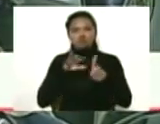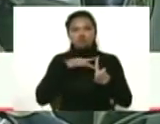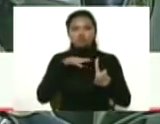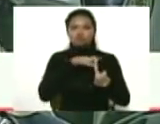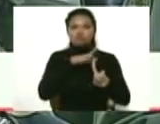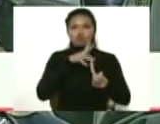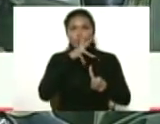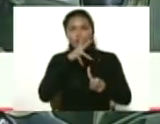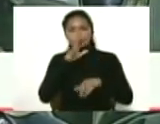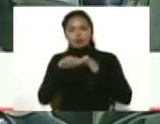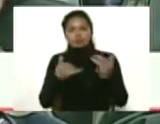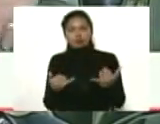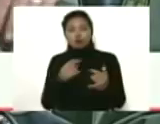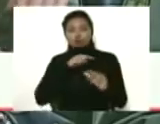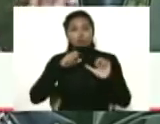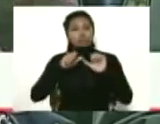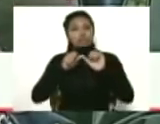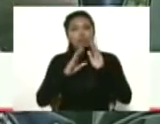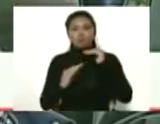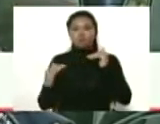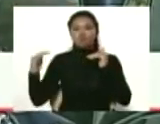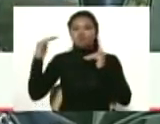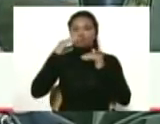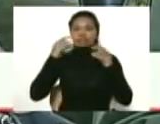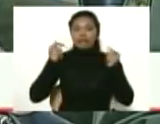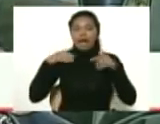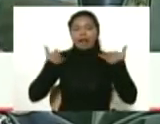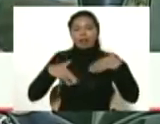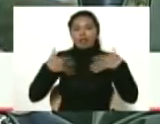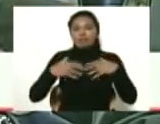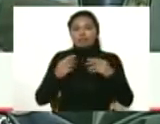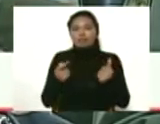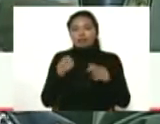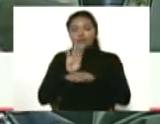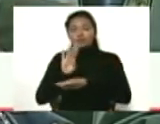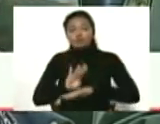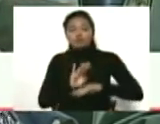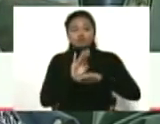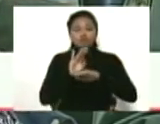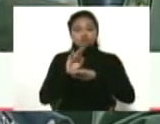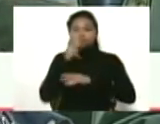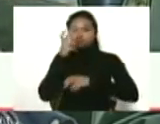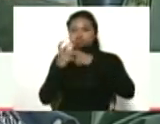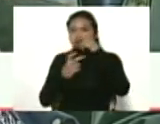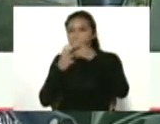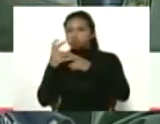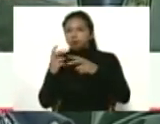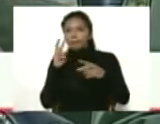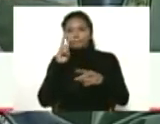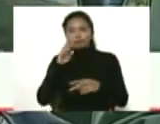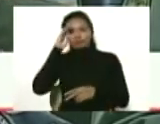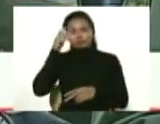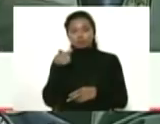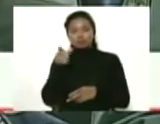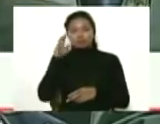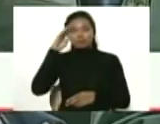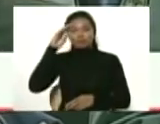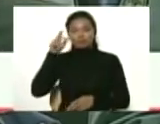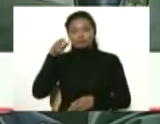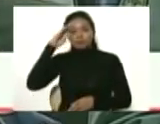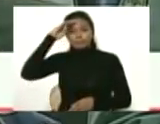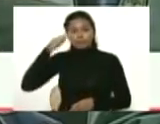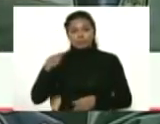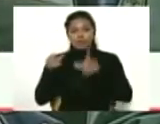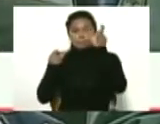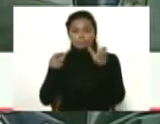continuado, hemos mantenido elevados los niveles de alerta, aplicando un monitoreo situacional cívico-militar. Y